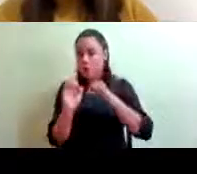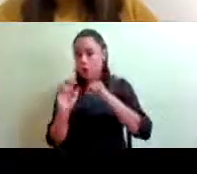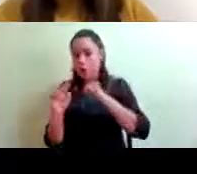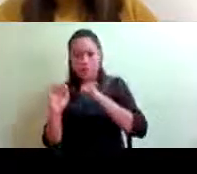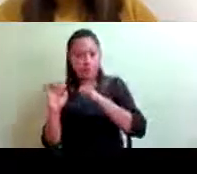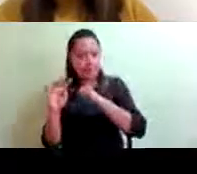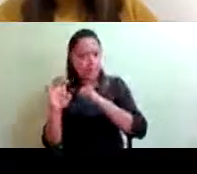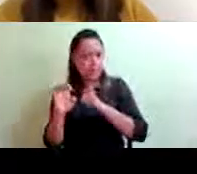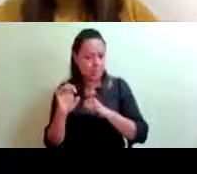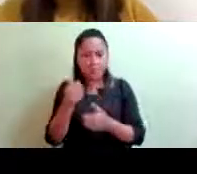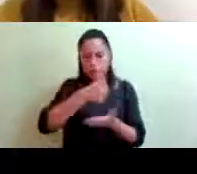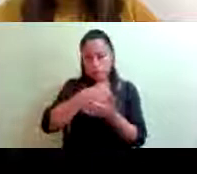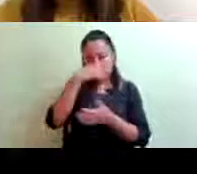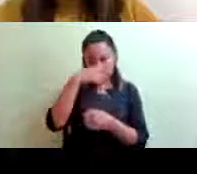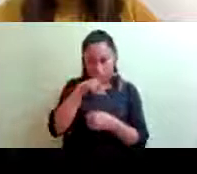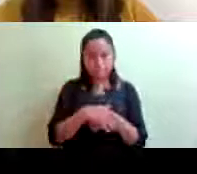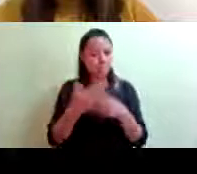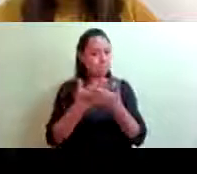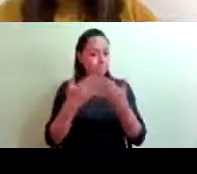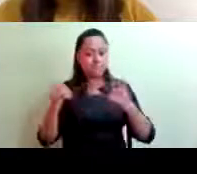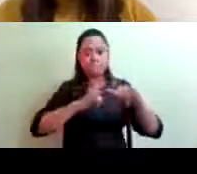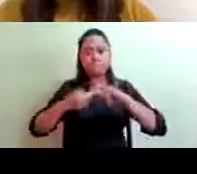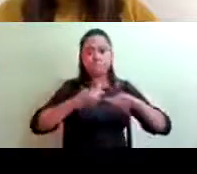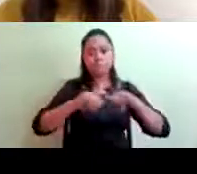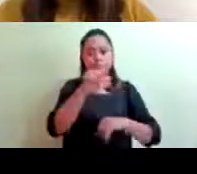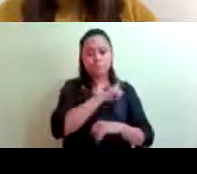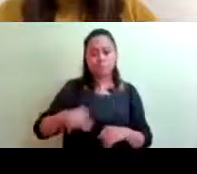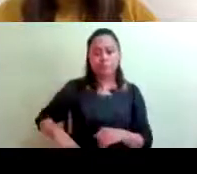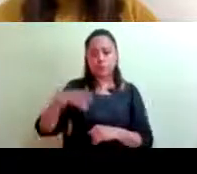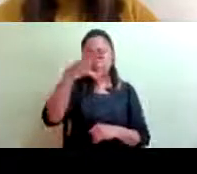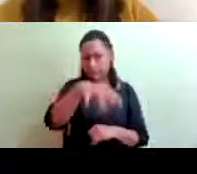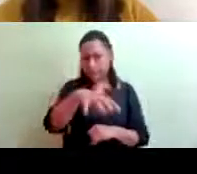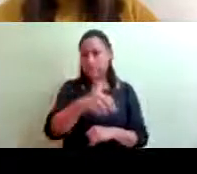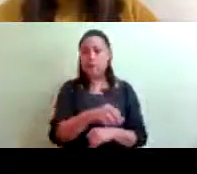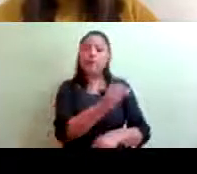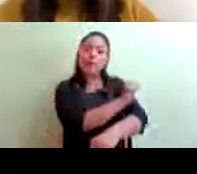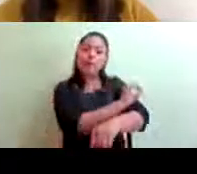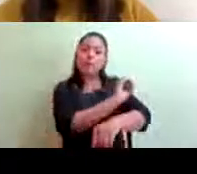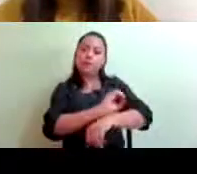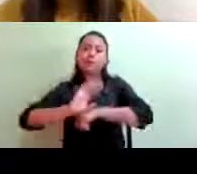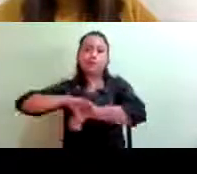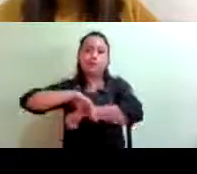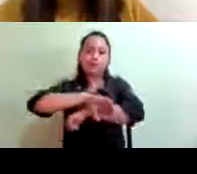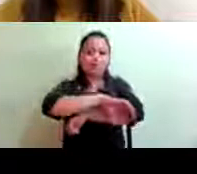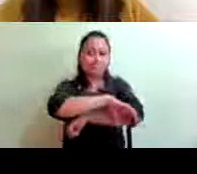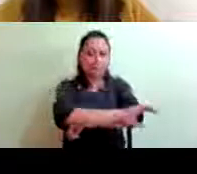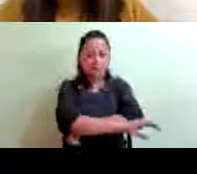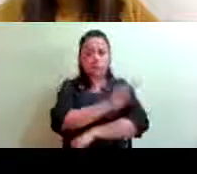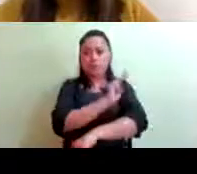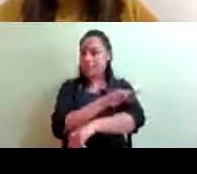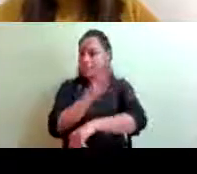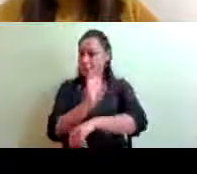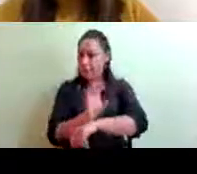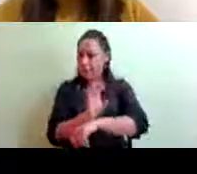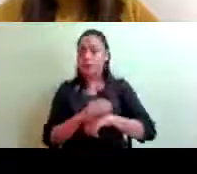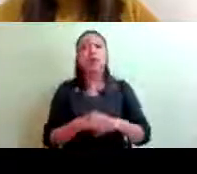territorios aparte de los territorios, las alcaldías de Álvaro Obregón, Coajimalpa de Morelos y Magdalena Contreras, y también